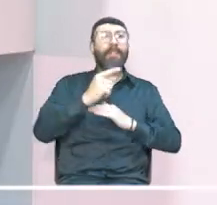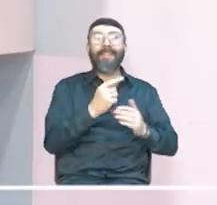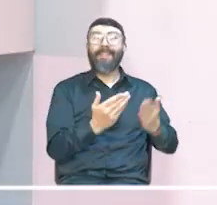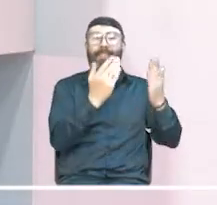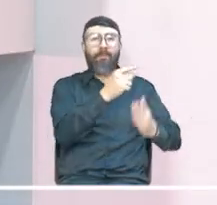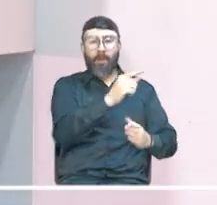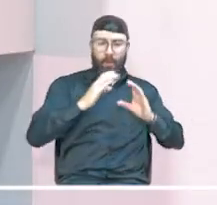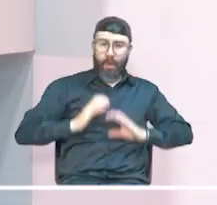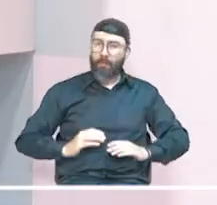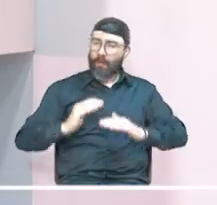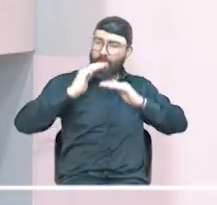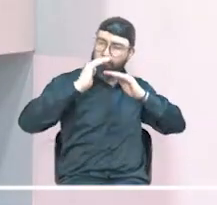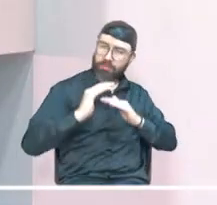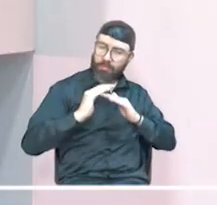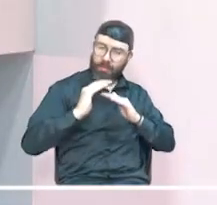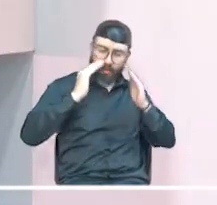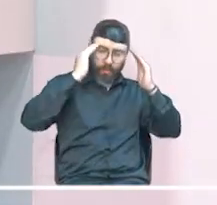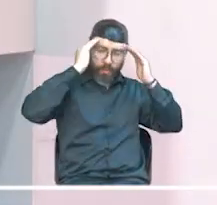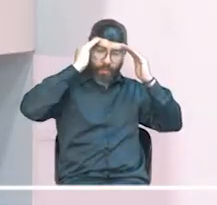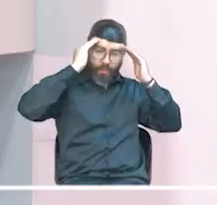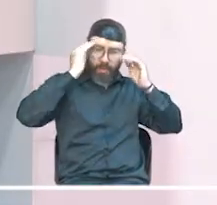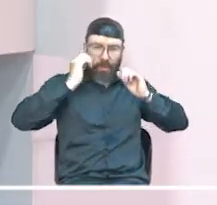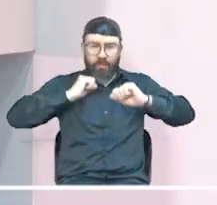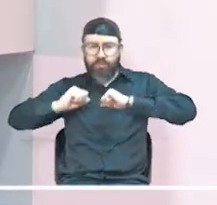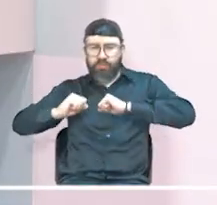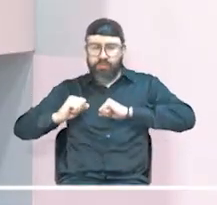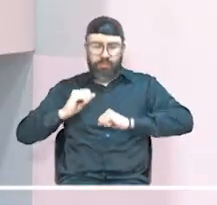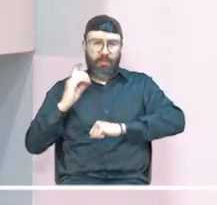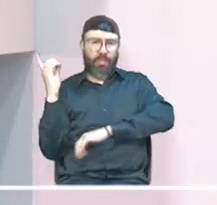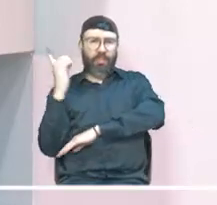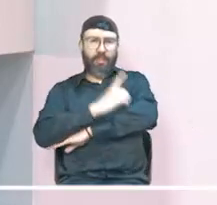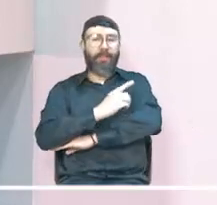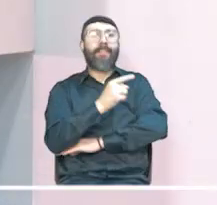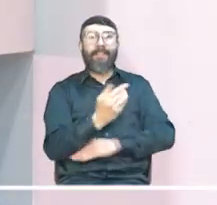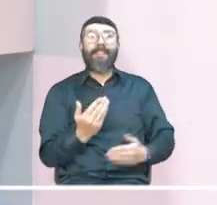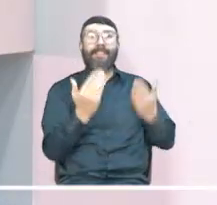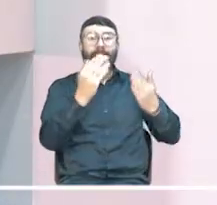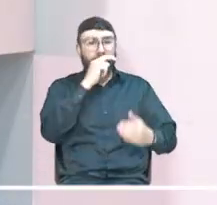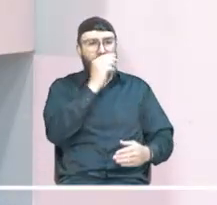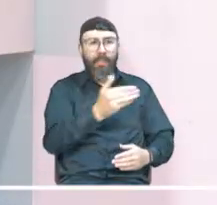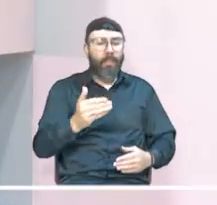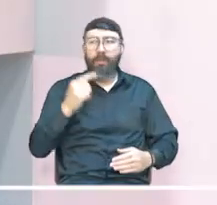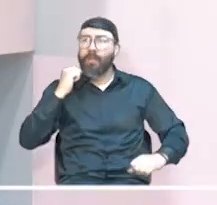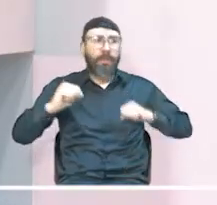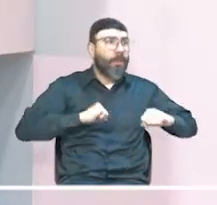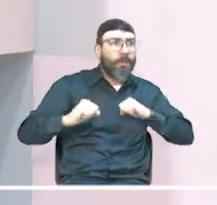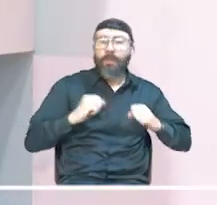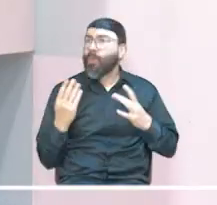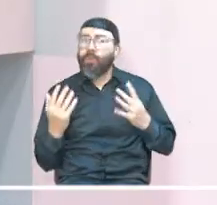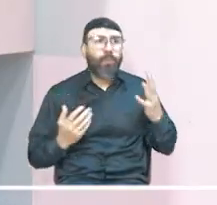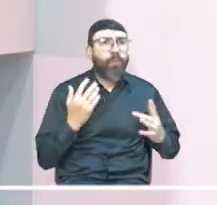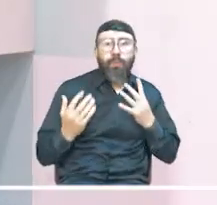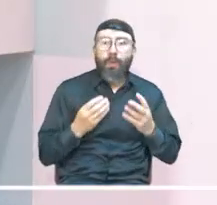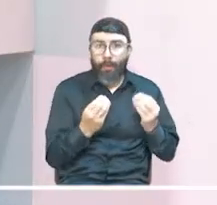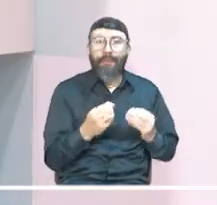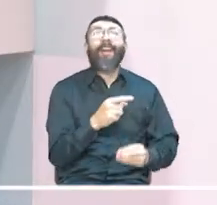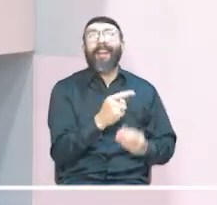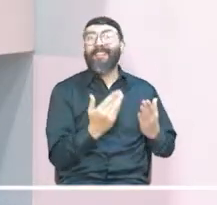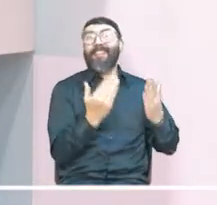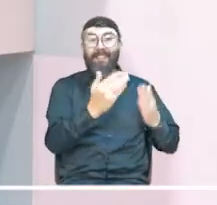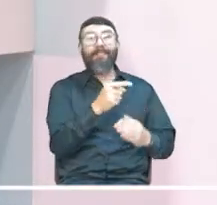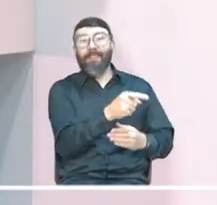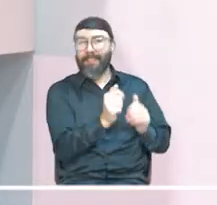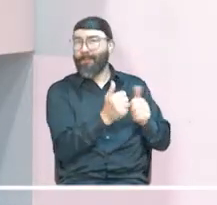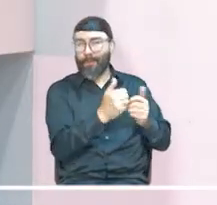mantener posturas, requiere concentración y disciplina, entonces es un deporte muy adecuado para niños que sean muy inquietos. El tema de